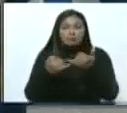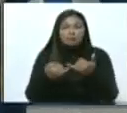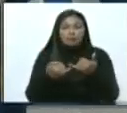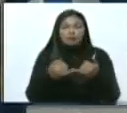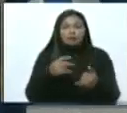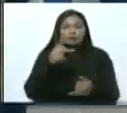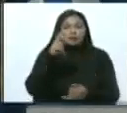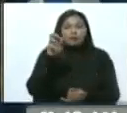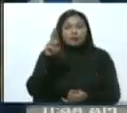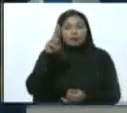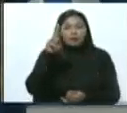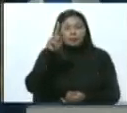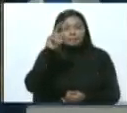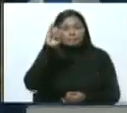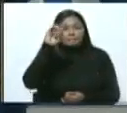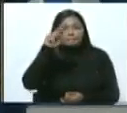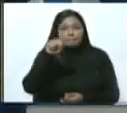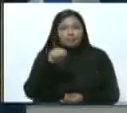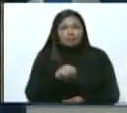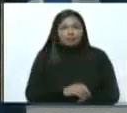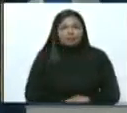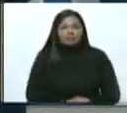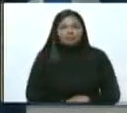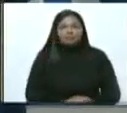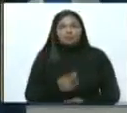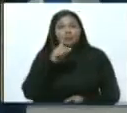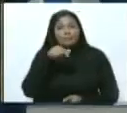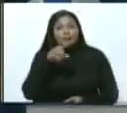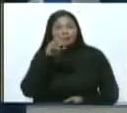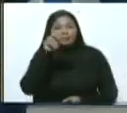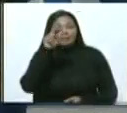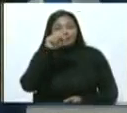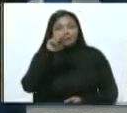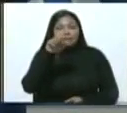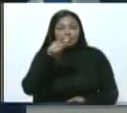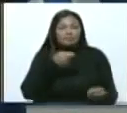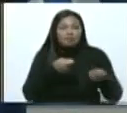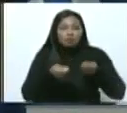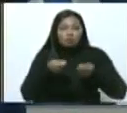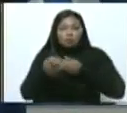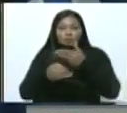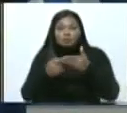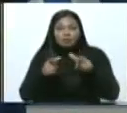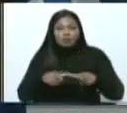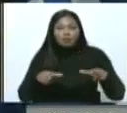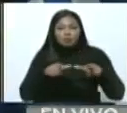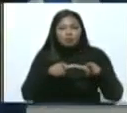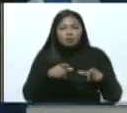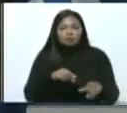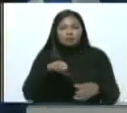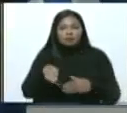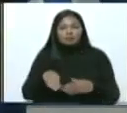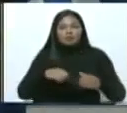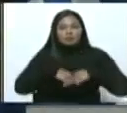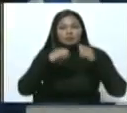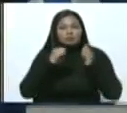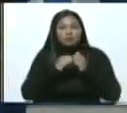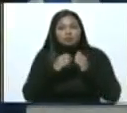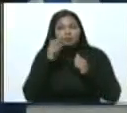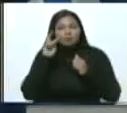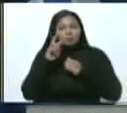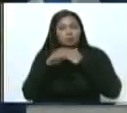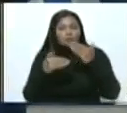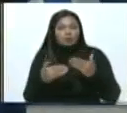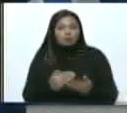Kelvin Villamil y Daniel Espinosa ante los tribunales de control del área metropolitana y del estado Anzoátegui,